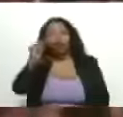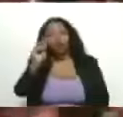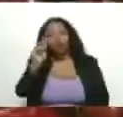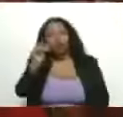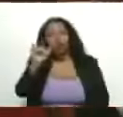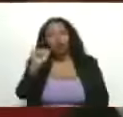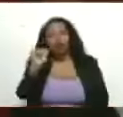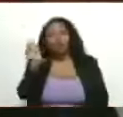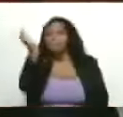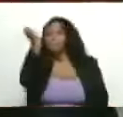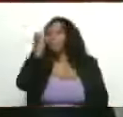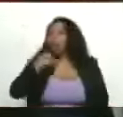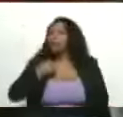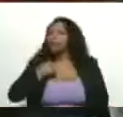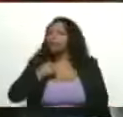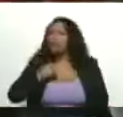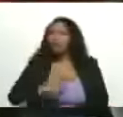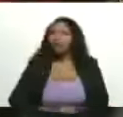Valencia.